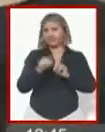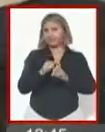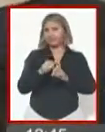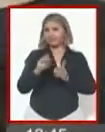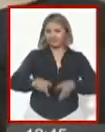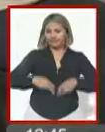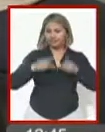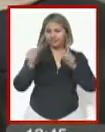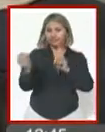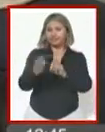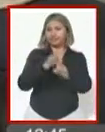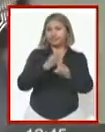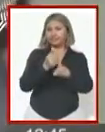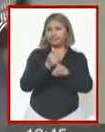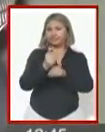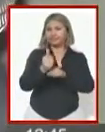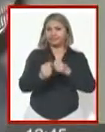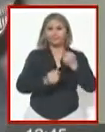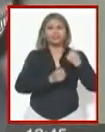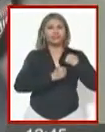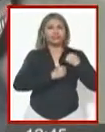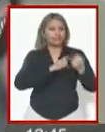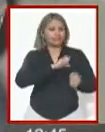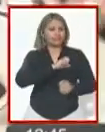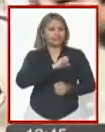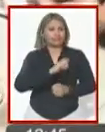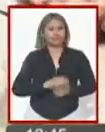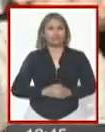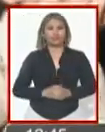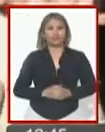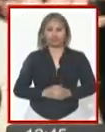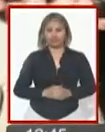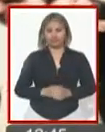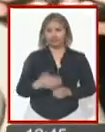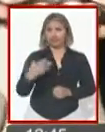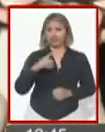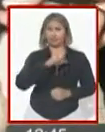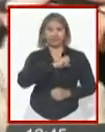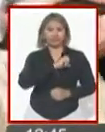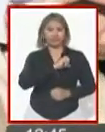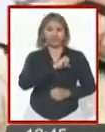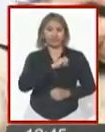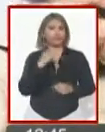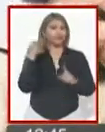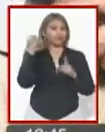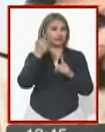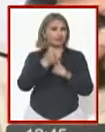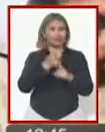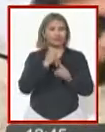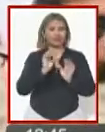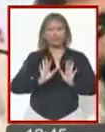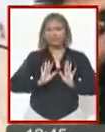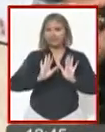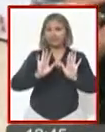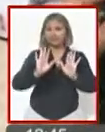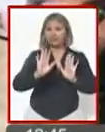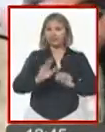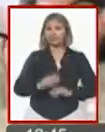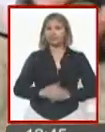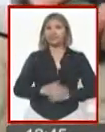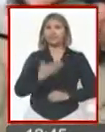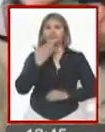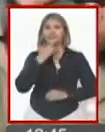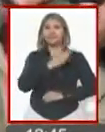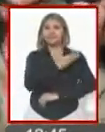gestación denunciaron agresión física por parte de los uniformados policiales. Dígame, el coronel me ha dado aquí un puñete y me ha empujado. Mi brazo está